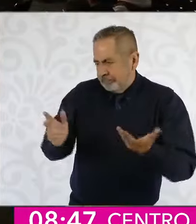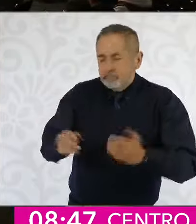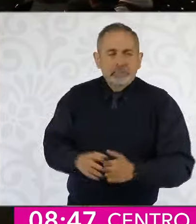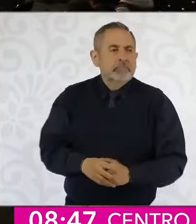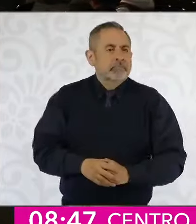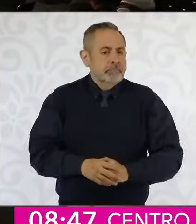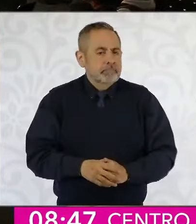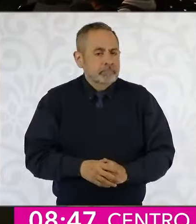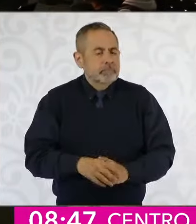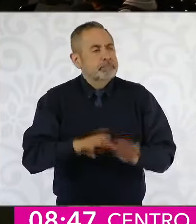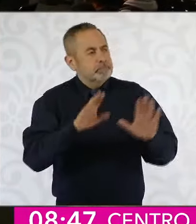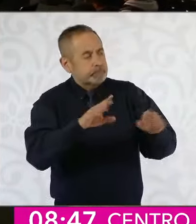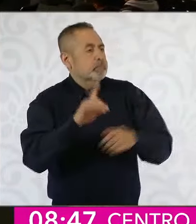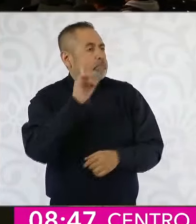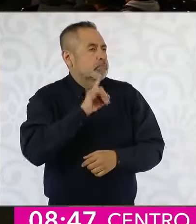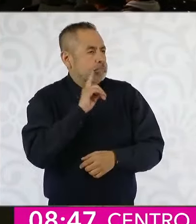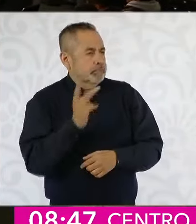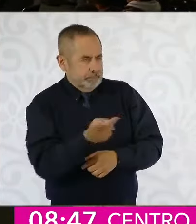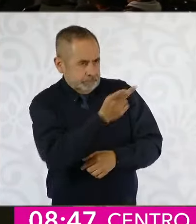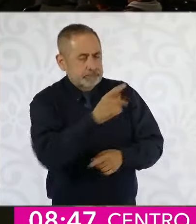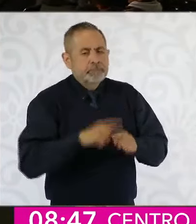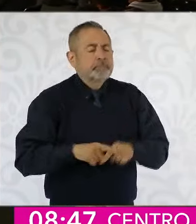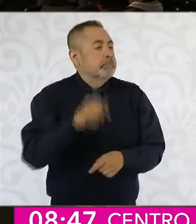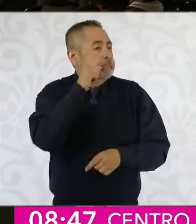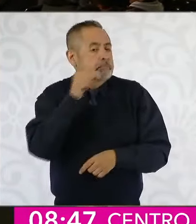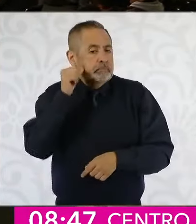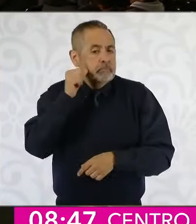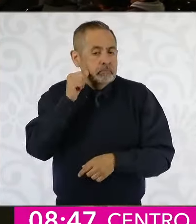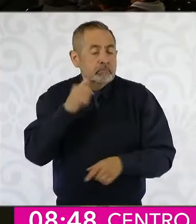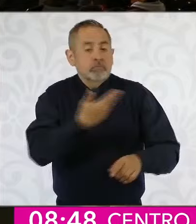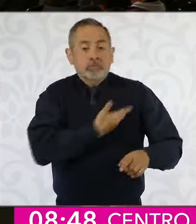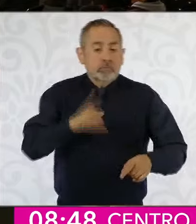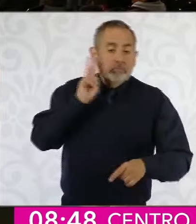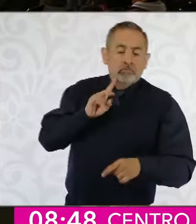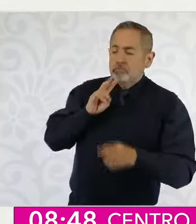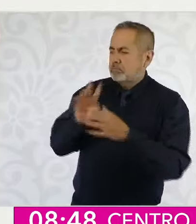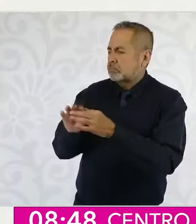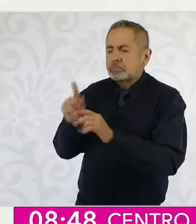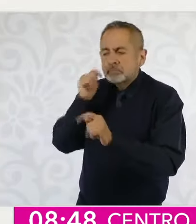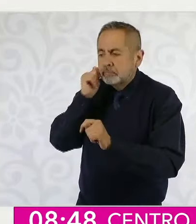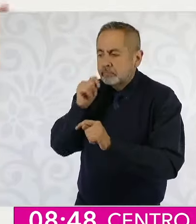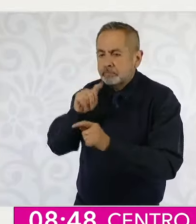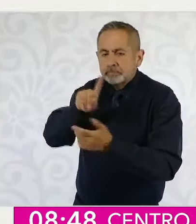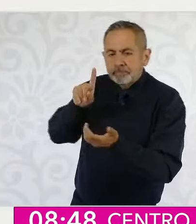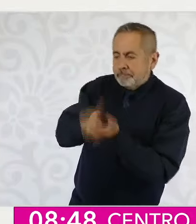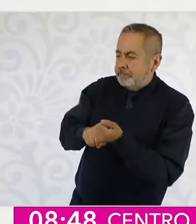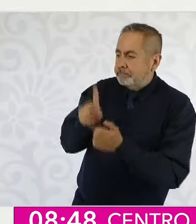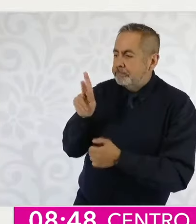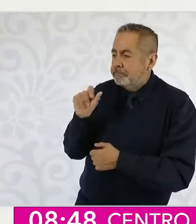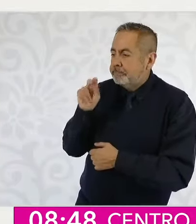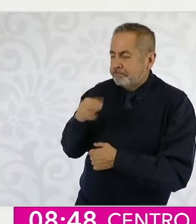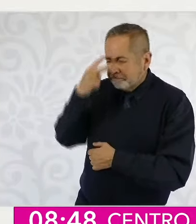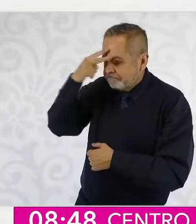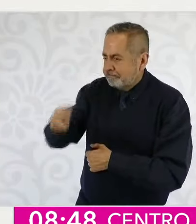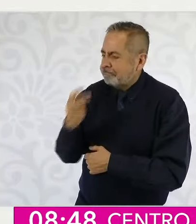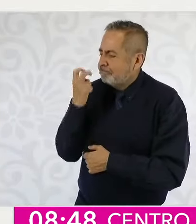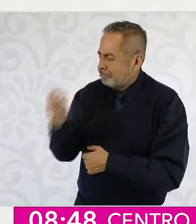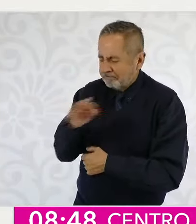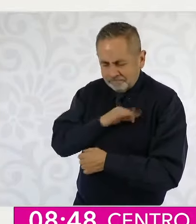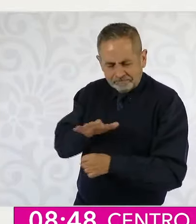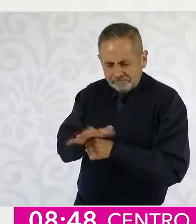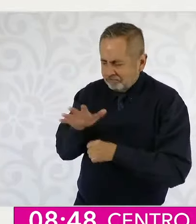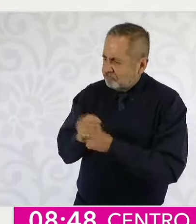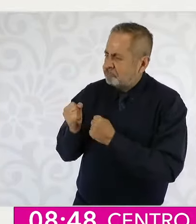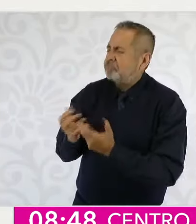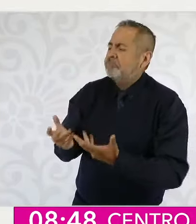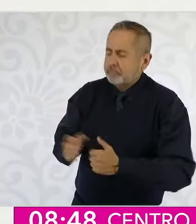Presidenta, igual el día de ayer mencionaba lo de los aranceles. Y de todas maneras tenemos nuestro plan, Plan México.